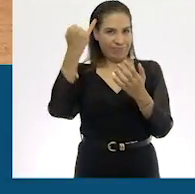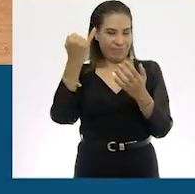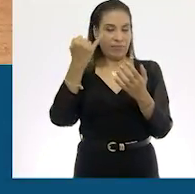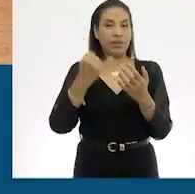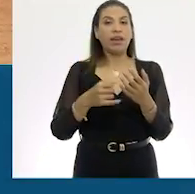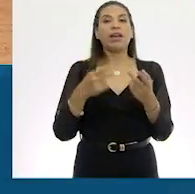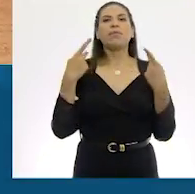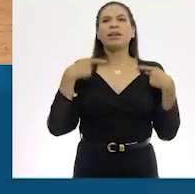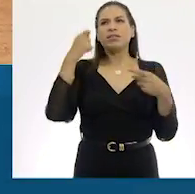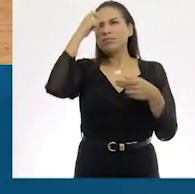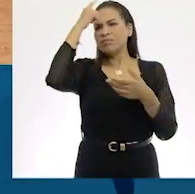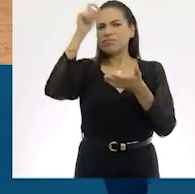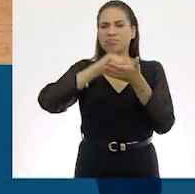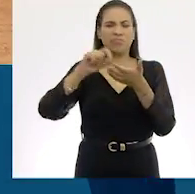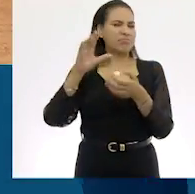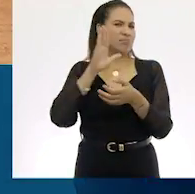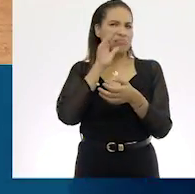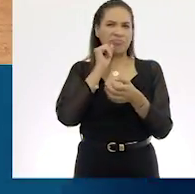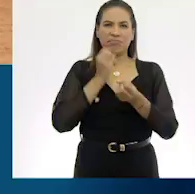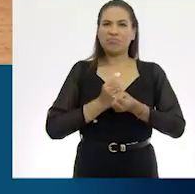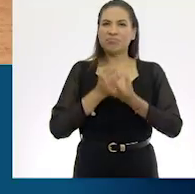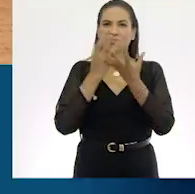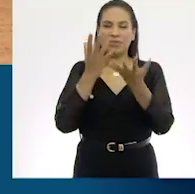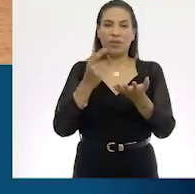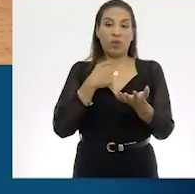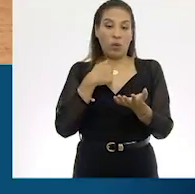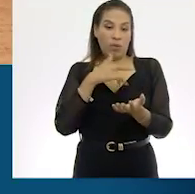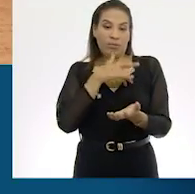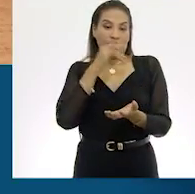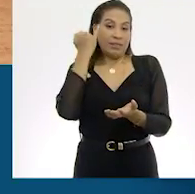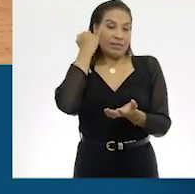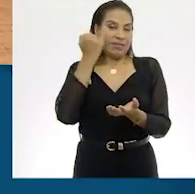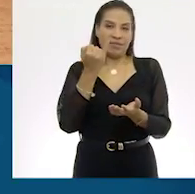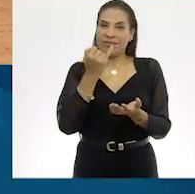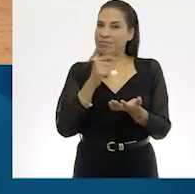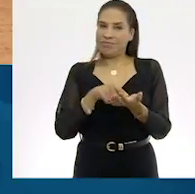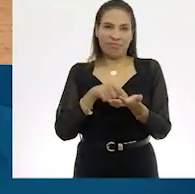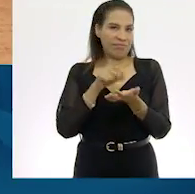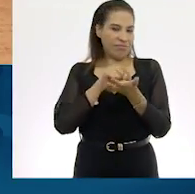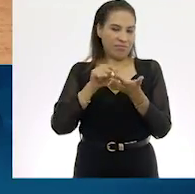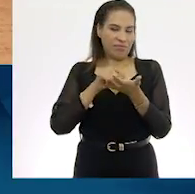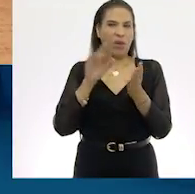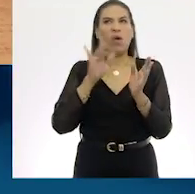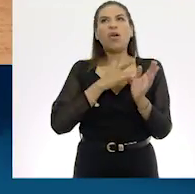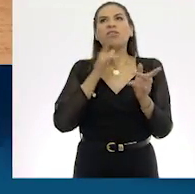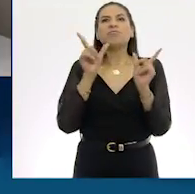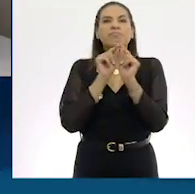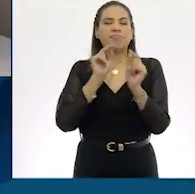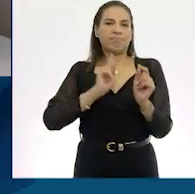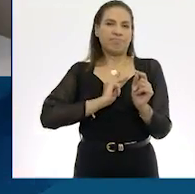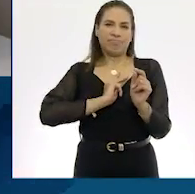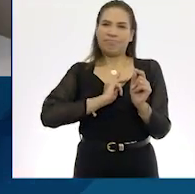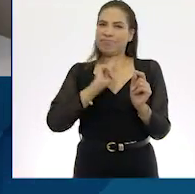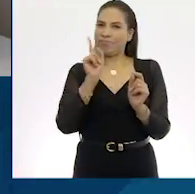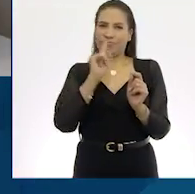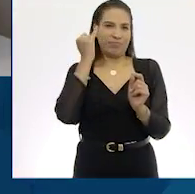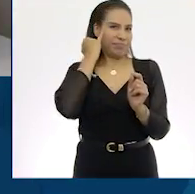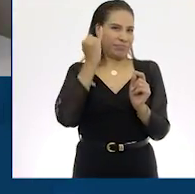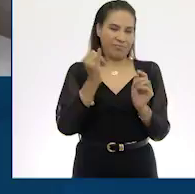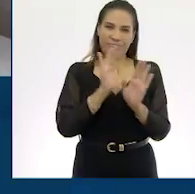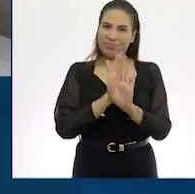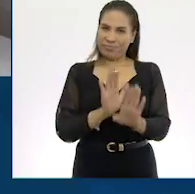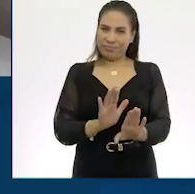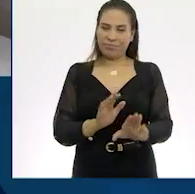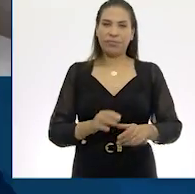autor no tiene permitido emitir expresiones personales, deducciones o conclusiones propias.